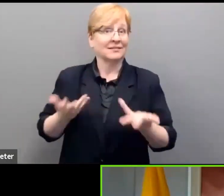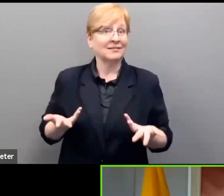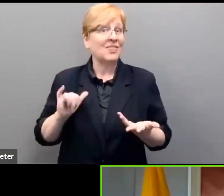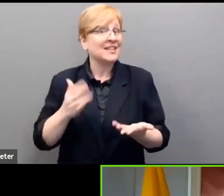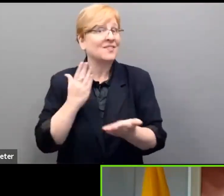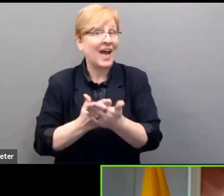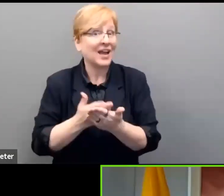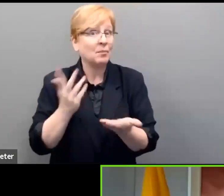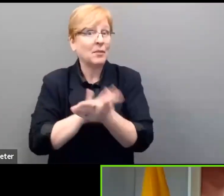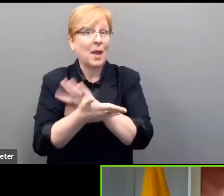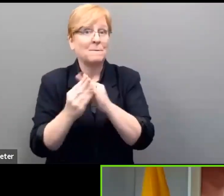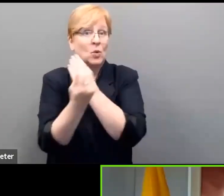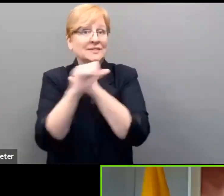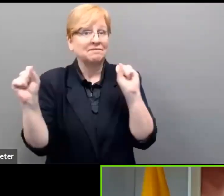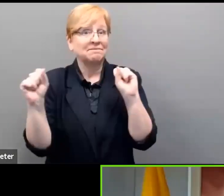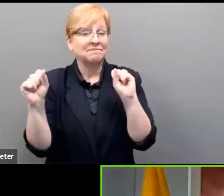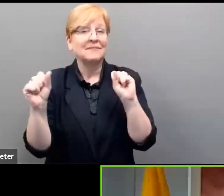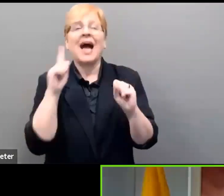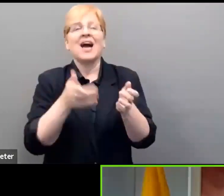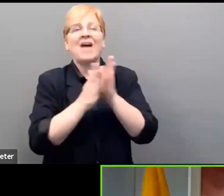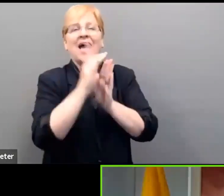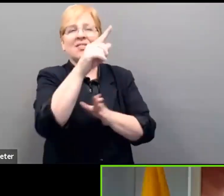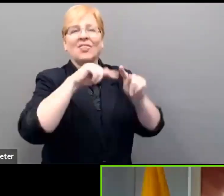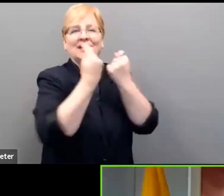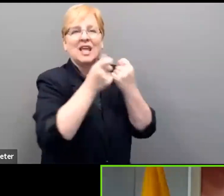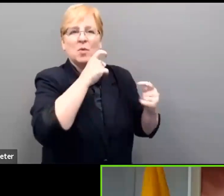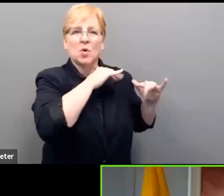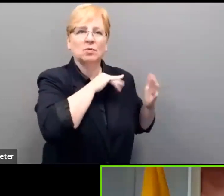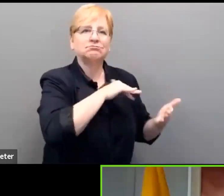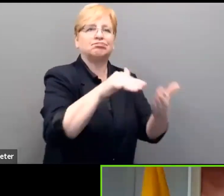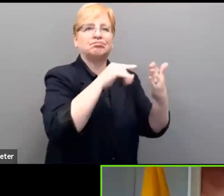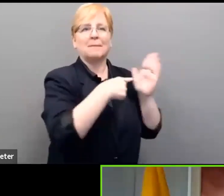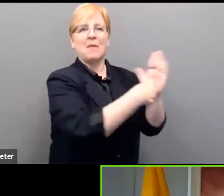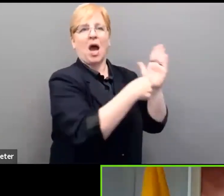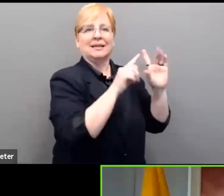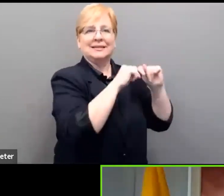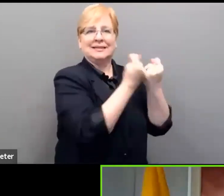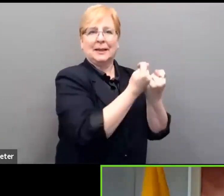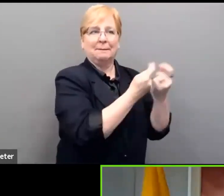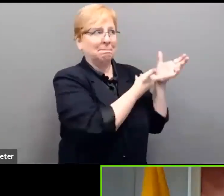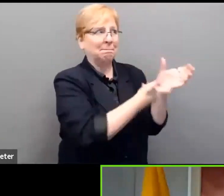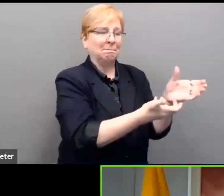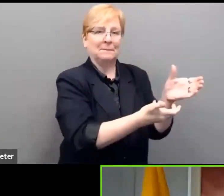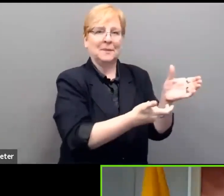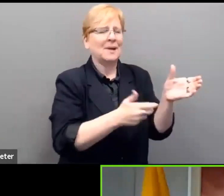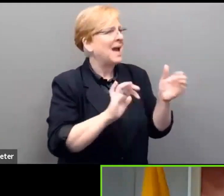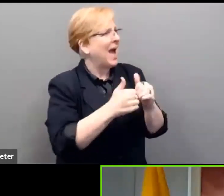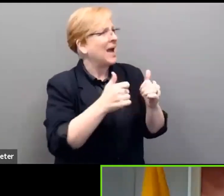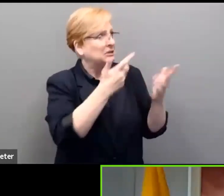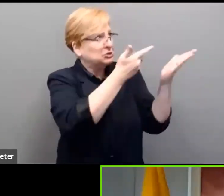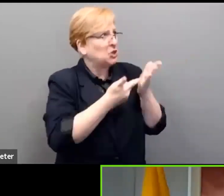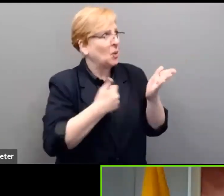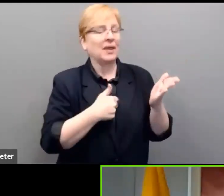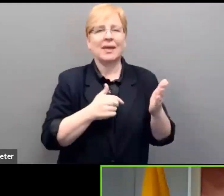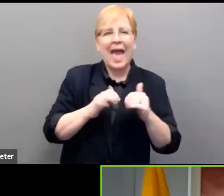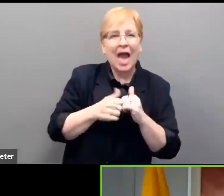simplemente un hecho. Entonces, no hemos tomado ninguna decisión y no he pedido al equipo de modelaje decirme qué haría para reducir la